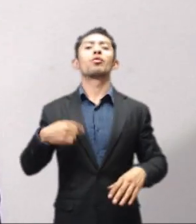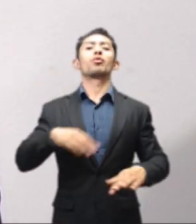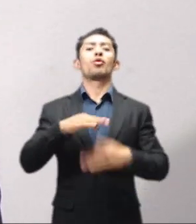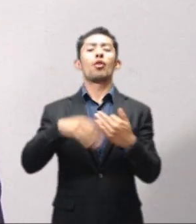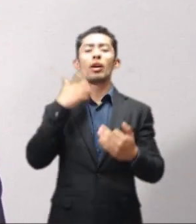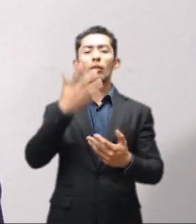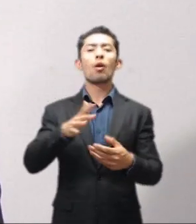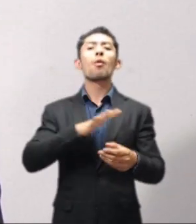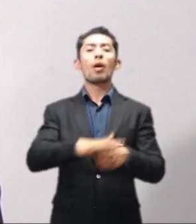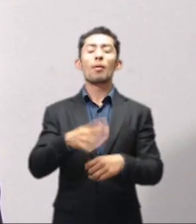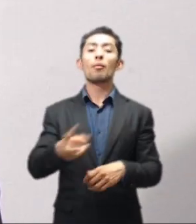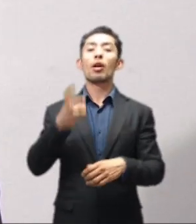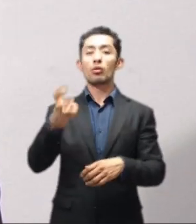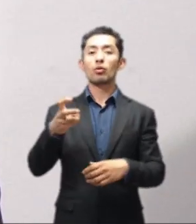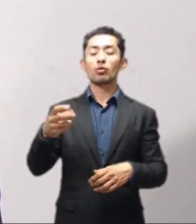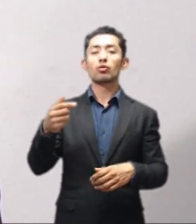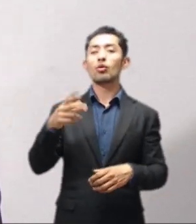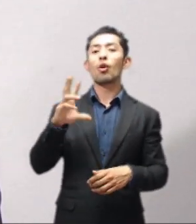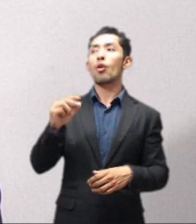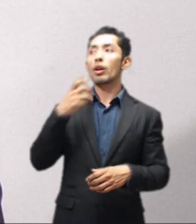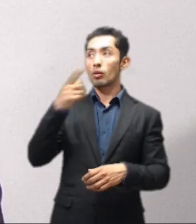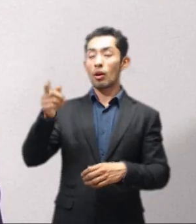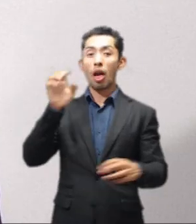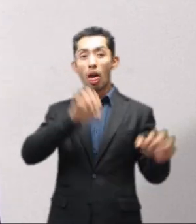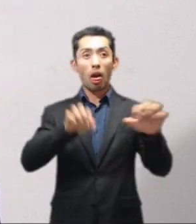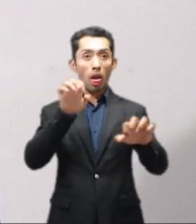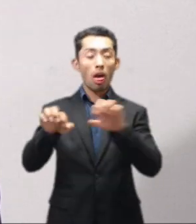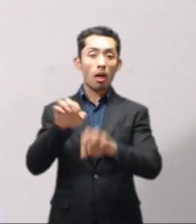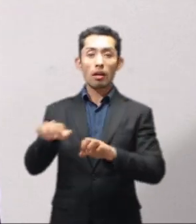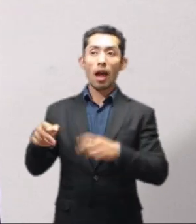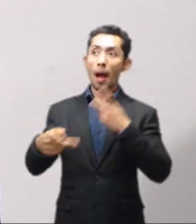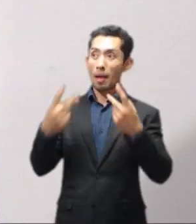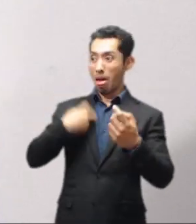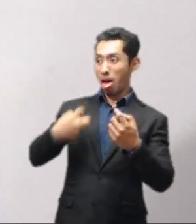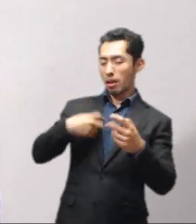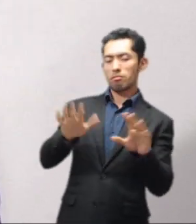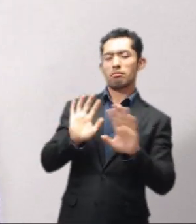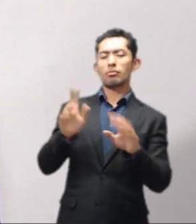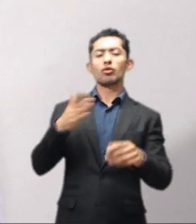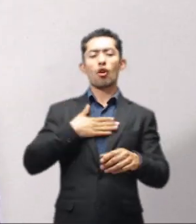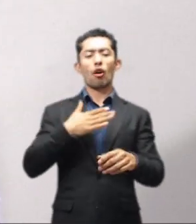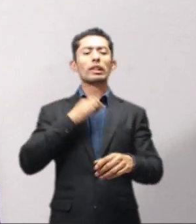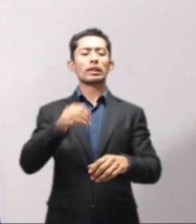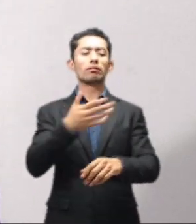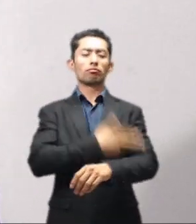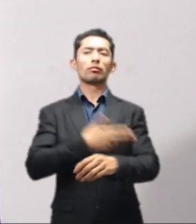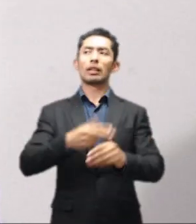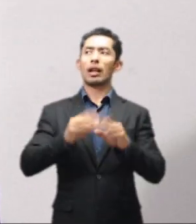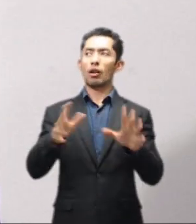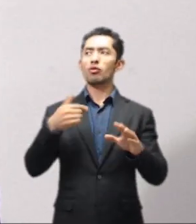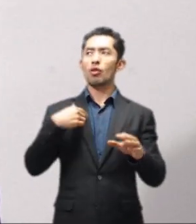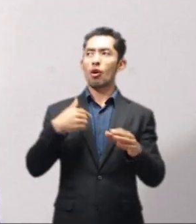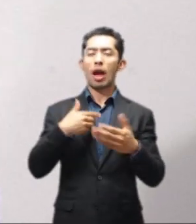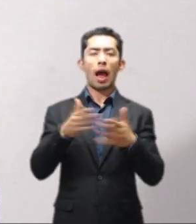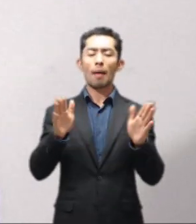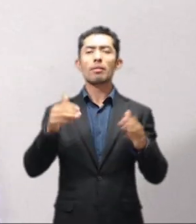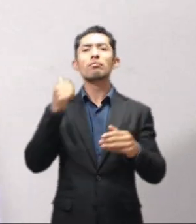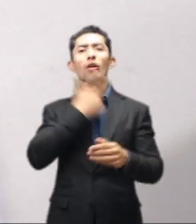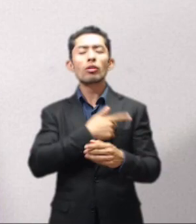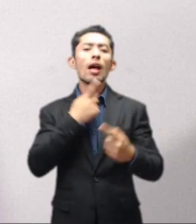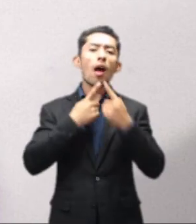queremos Por eso te digo que no te dejes engañar sobre lo que se habla mal de mí yo sí soy transparente soy abierto y me gusta